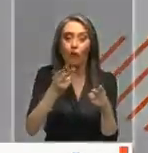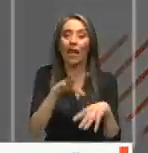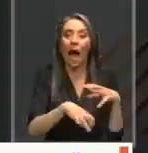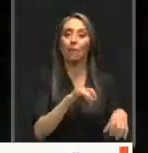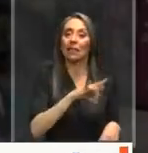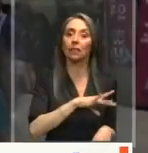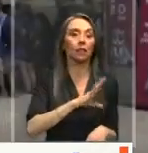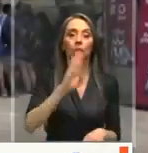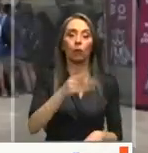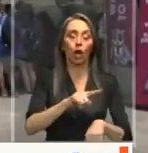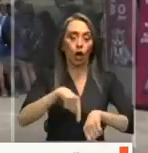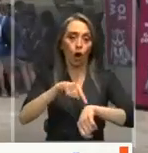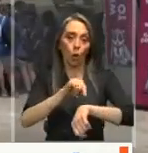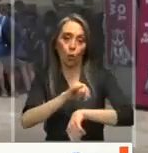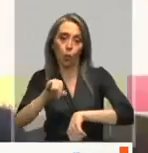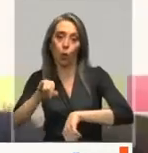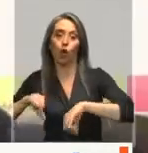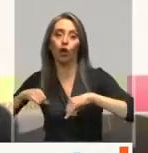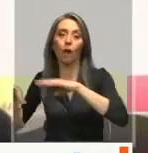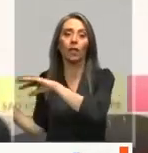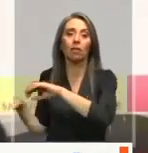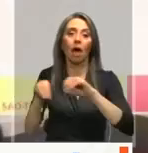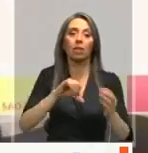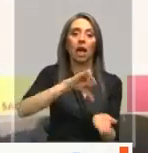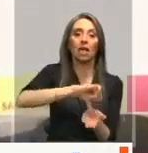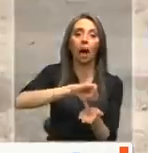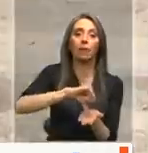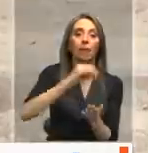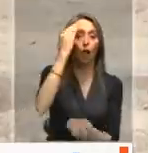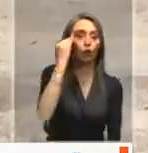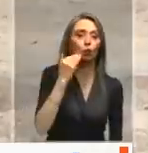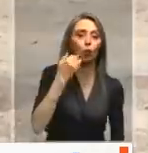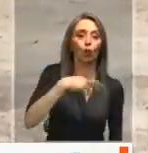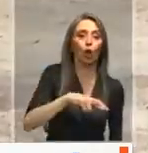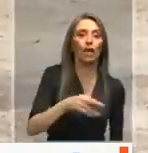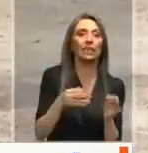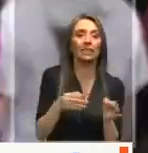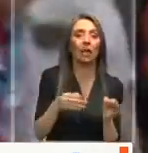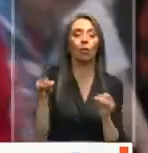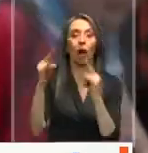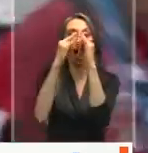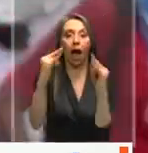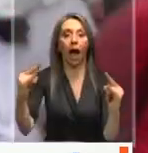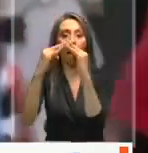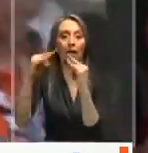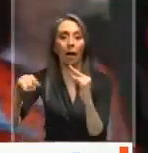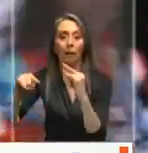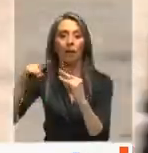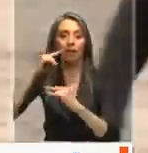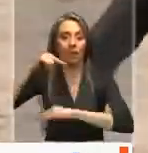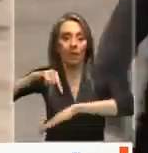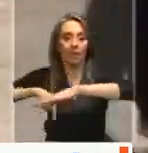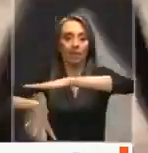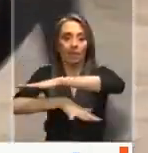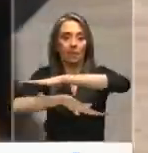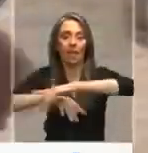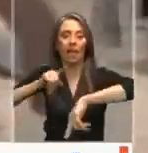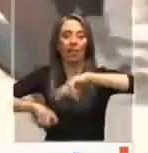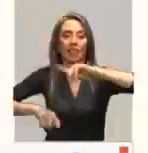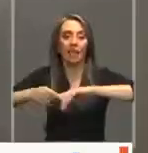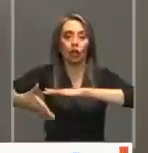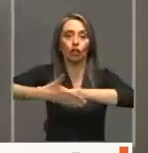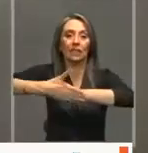horas los jóvenes deberán trasladarse a la capital surcoreana por su seguridad, pues la zona de acampada está construida sobre terrenos arrebatados al